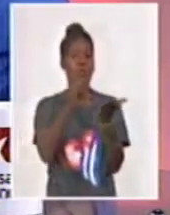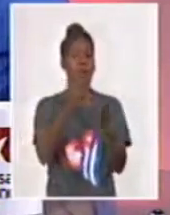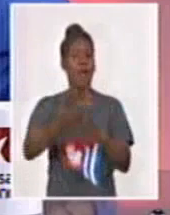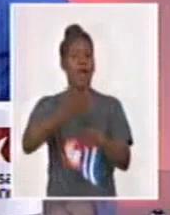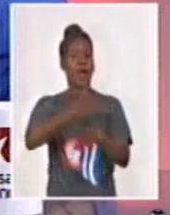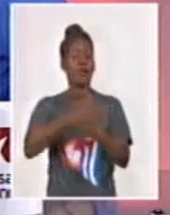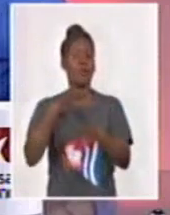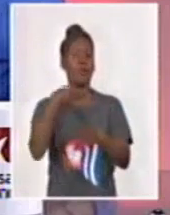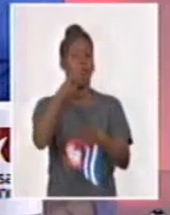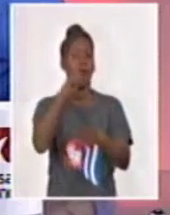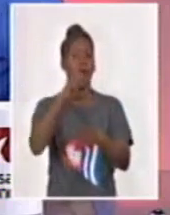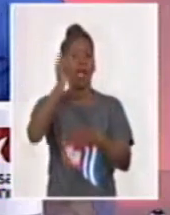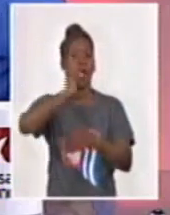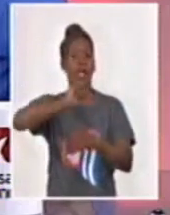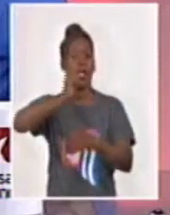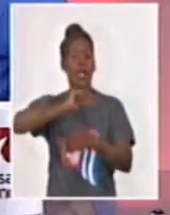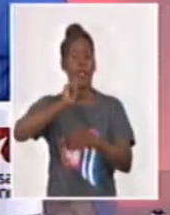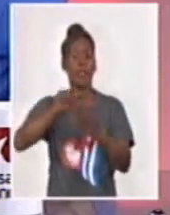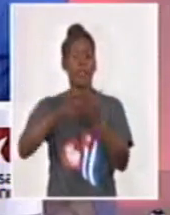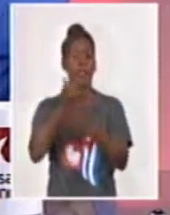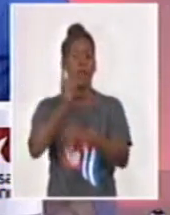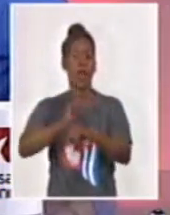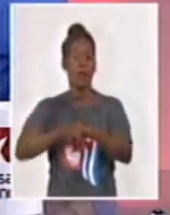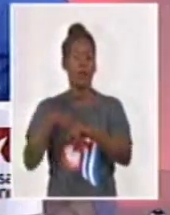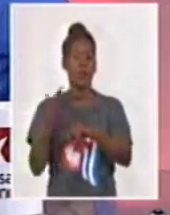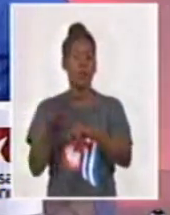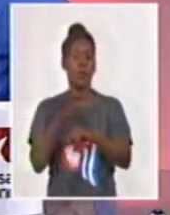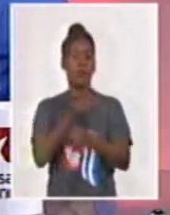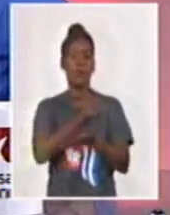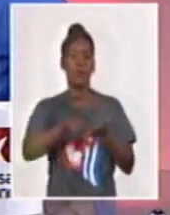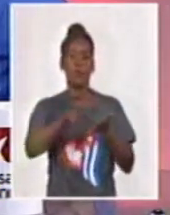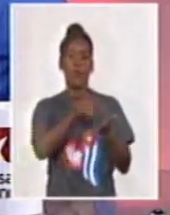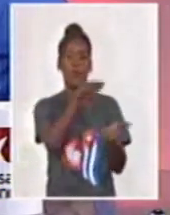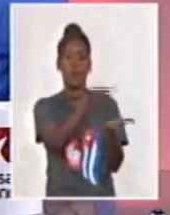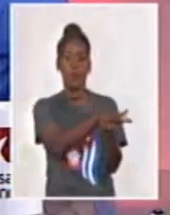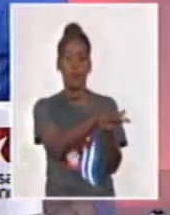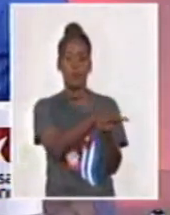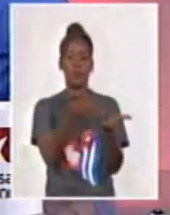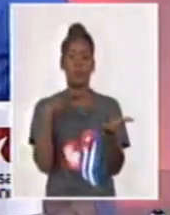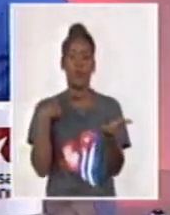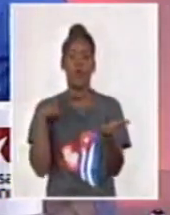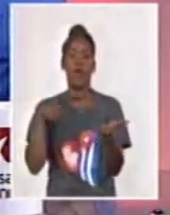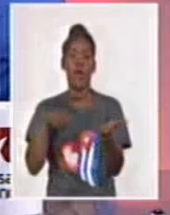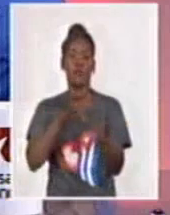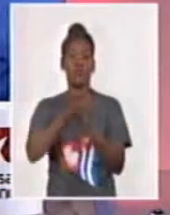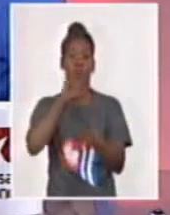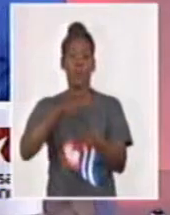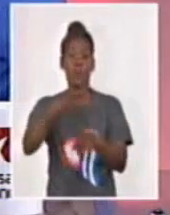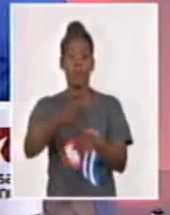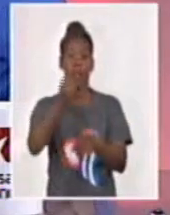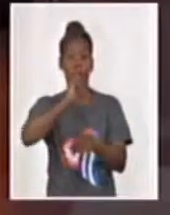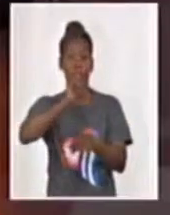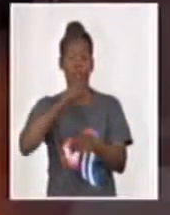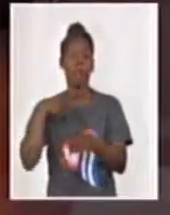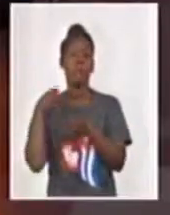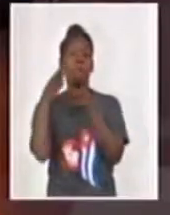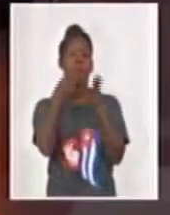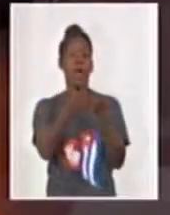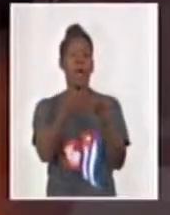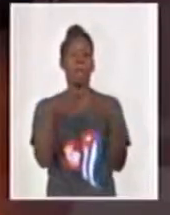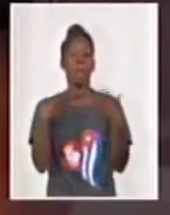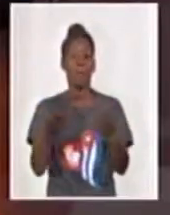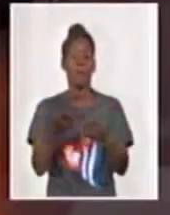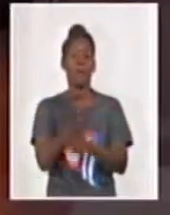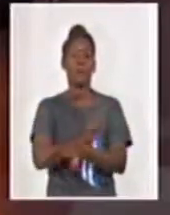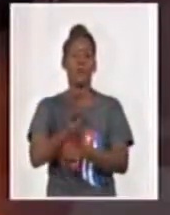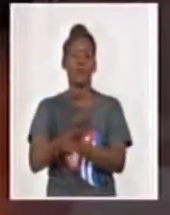del funcionamiento de cada una de estas unidades. Y hay unidades que, por supuesto, lo decía la ministra incluso en una reunión que sosteníamos el día de hoy, que